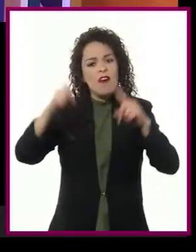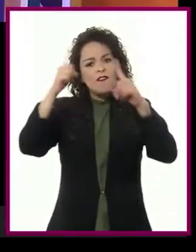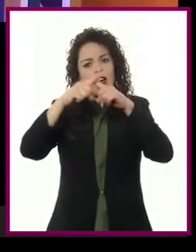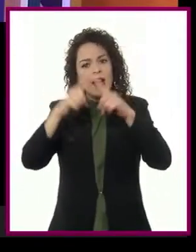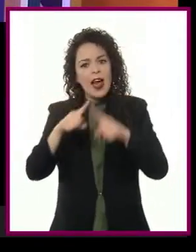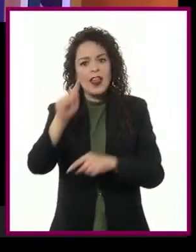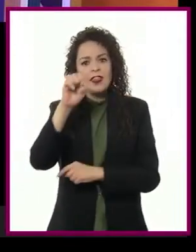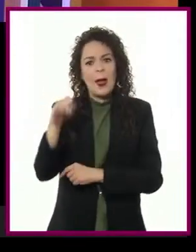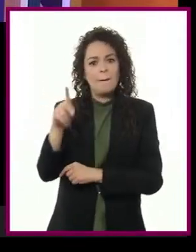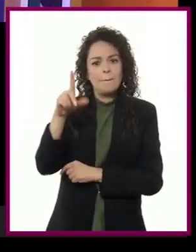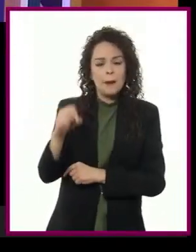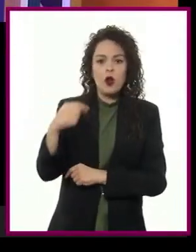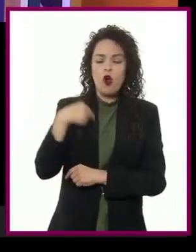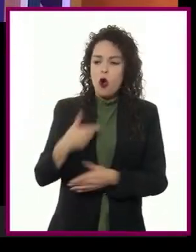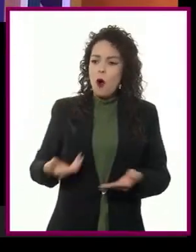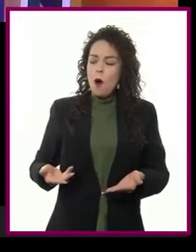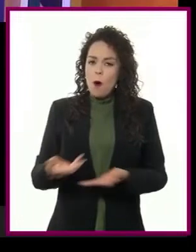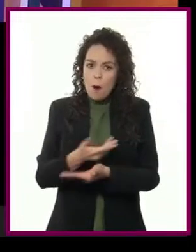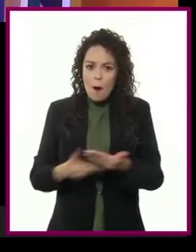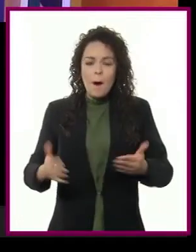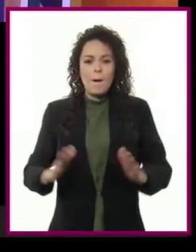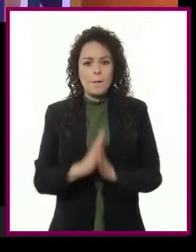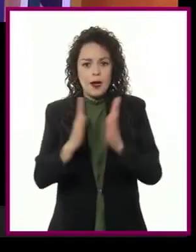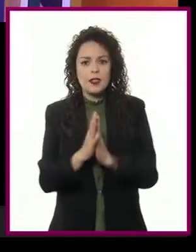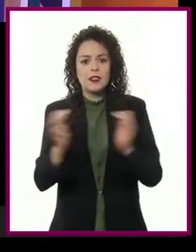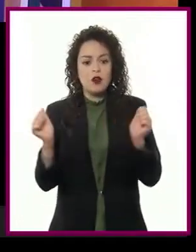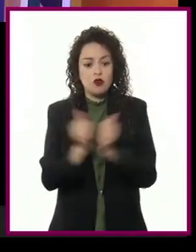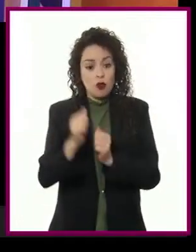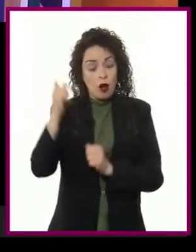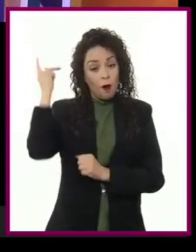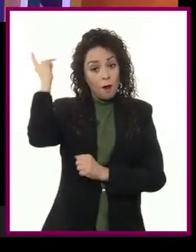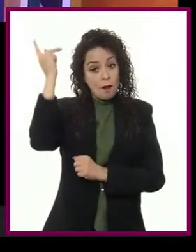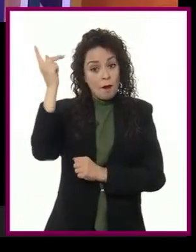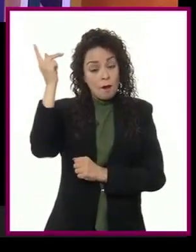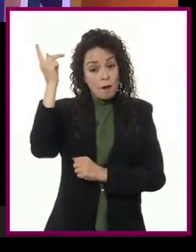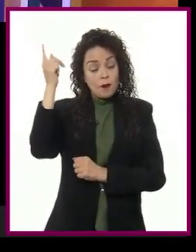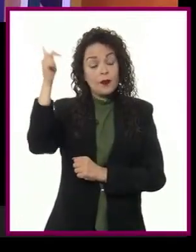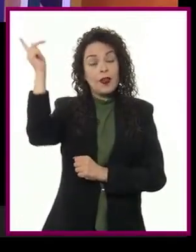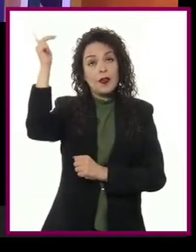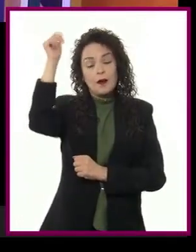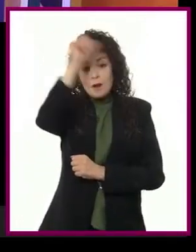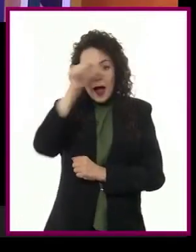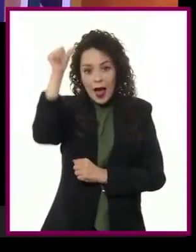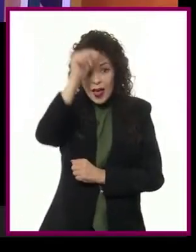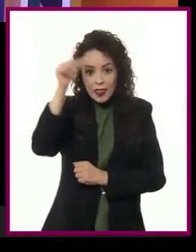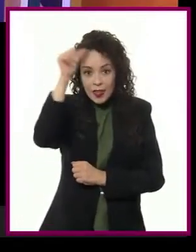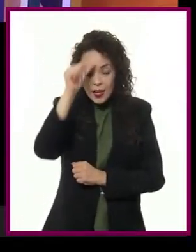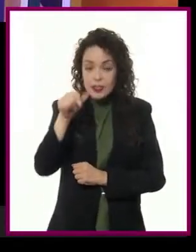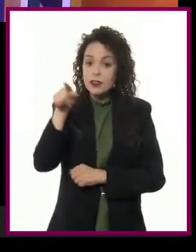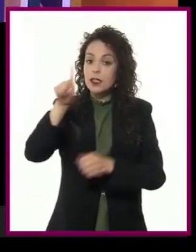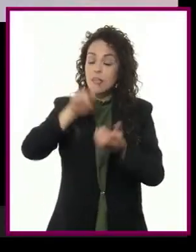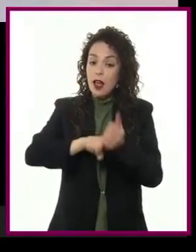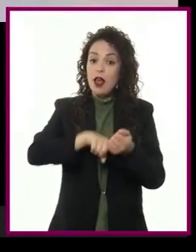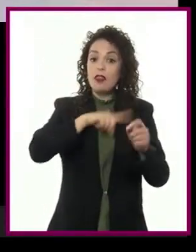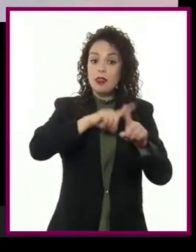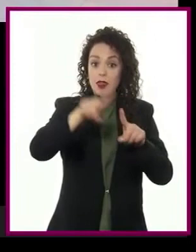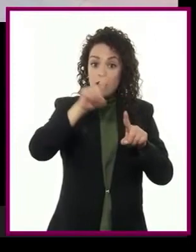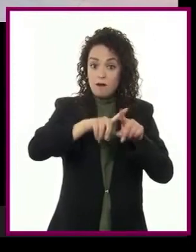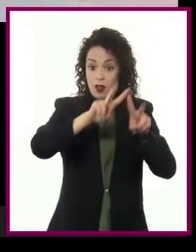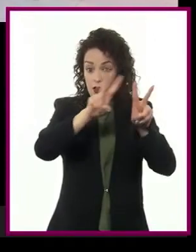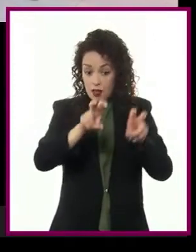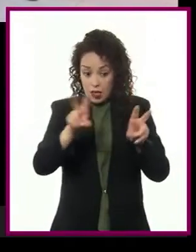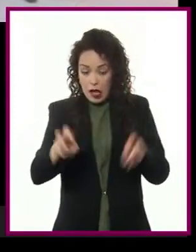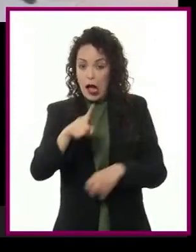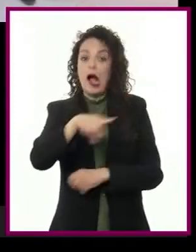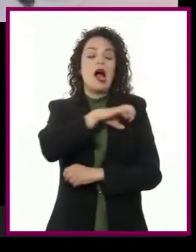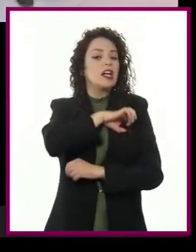en debates con sacerdotes que eran personas especialistas en distintas asignaturas. Y